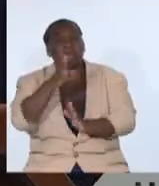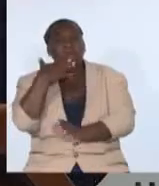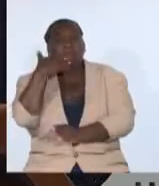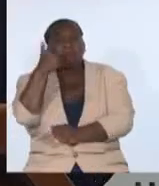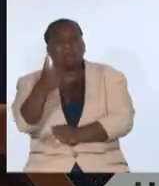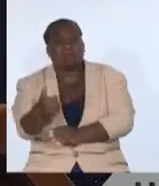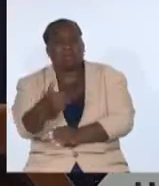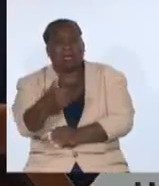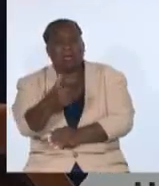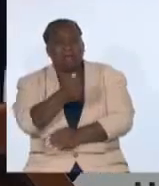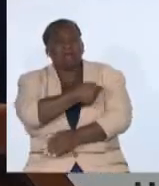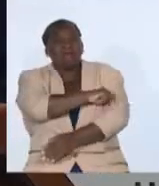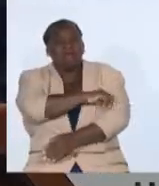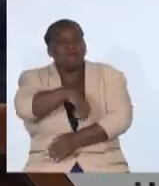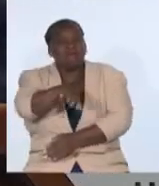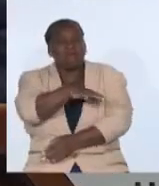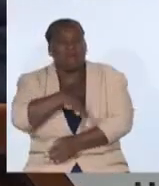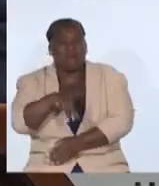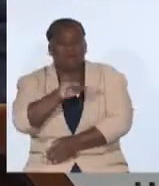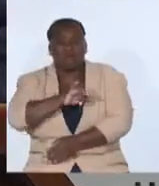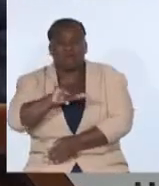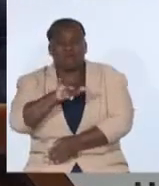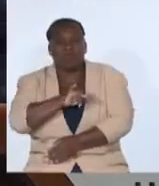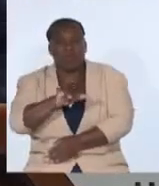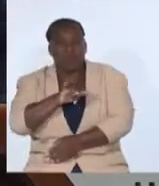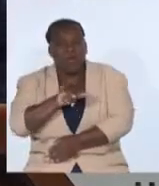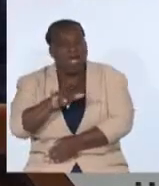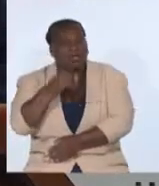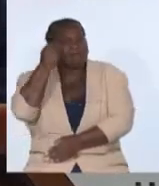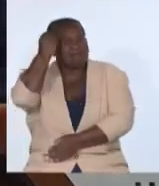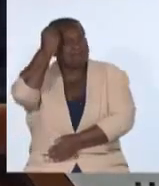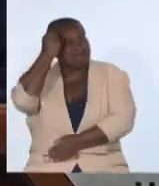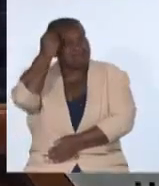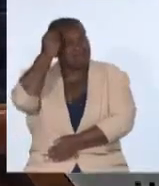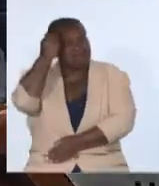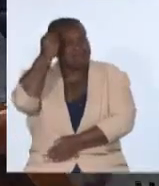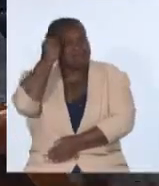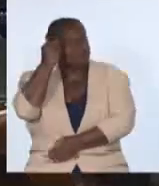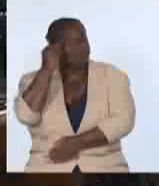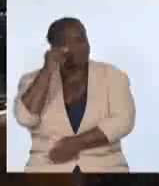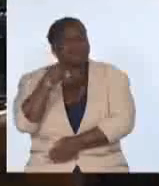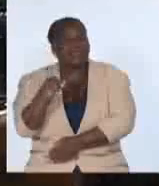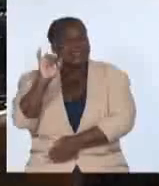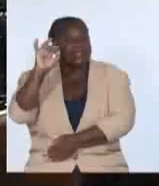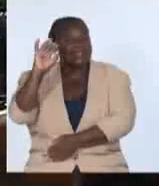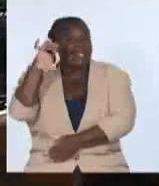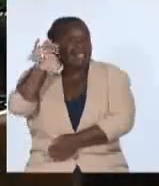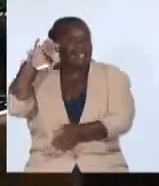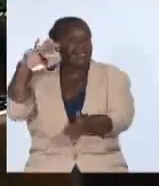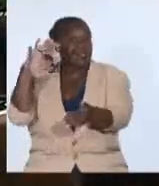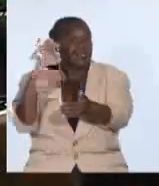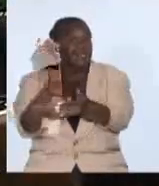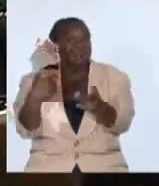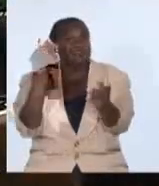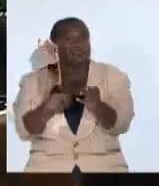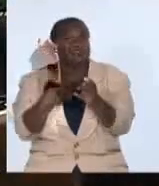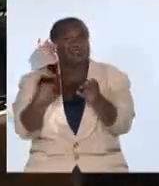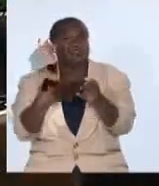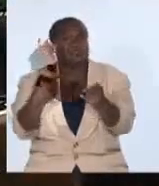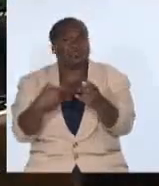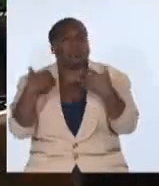pero también nos impone cuestionamientos tras casi 60 años de batallas diplomáticas